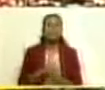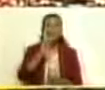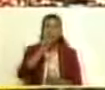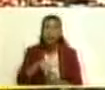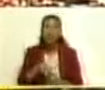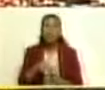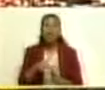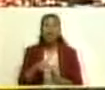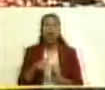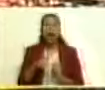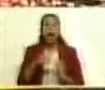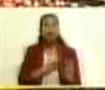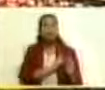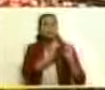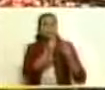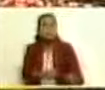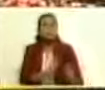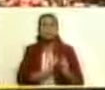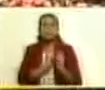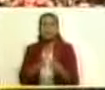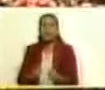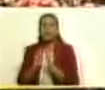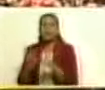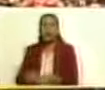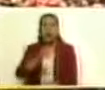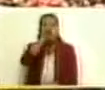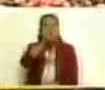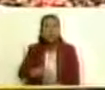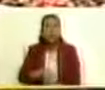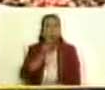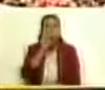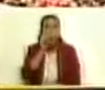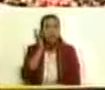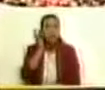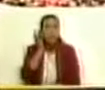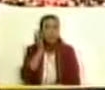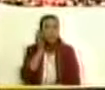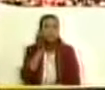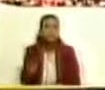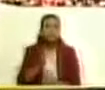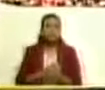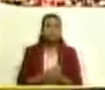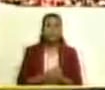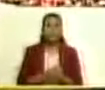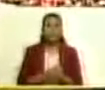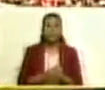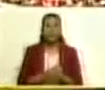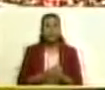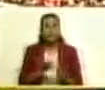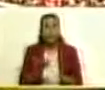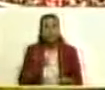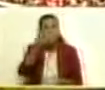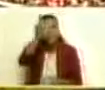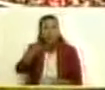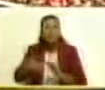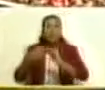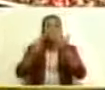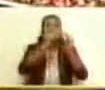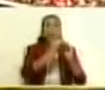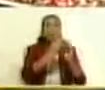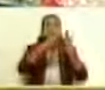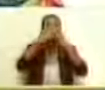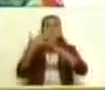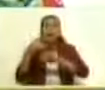vayamos juramentando al hombre, a la mujer sencilla,